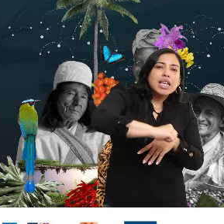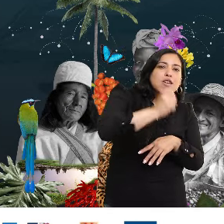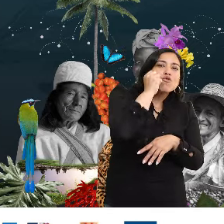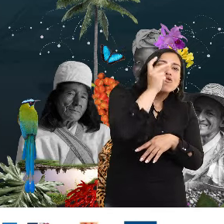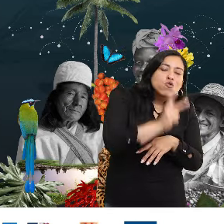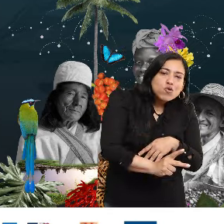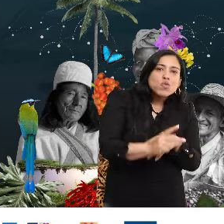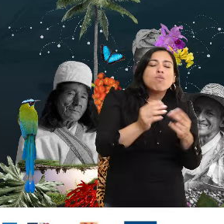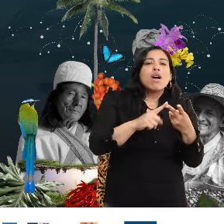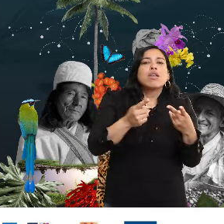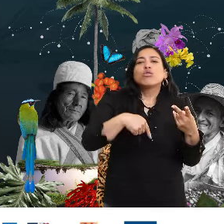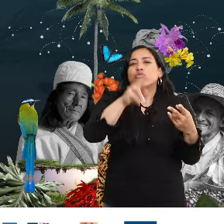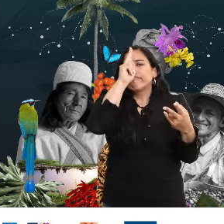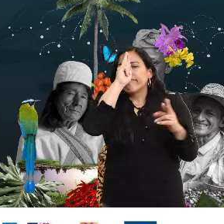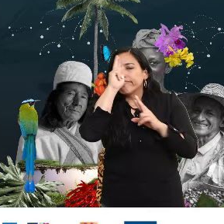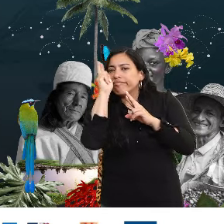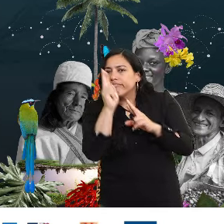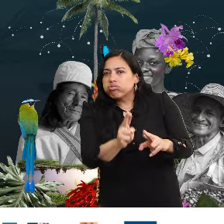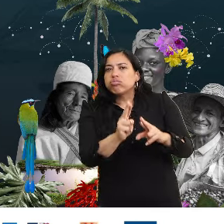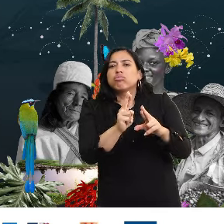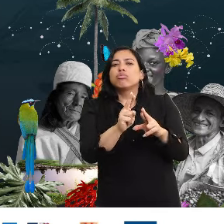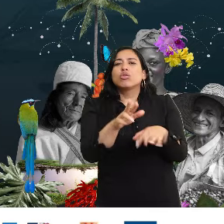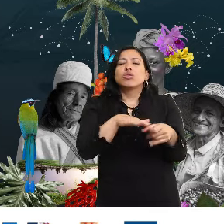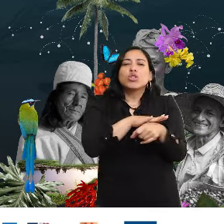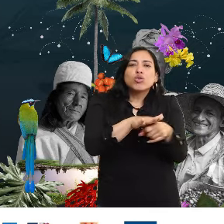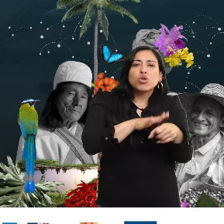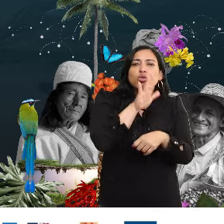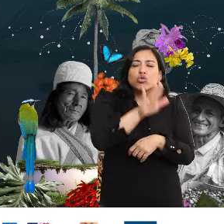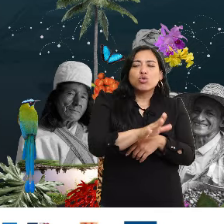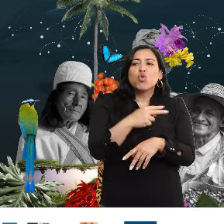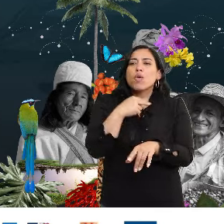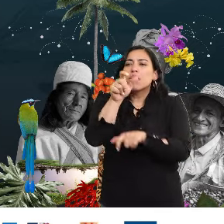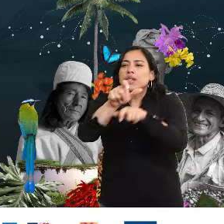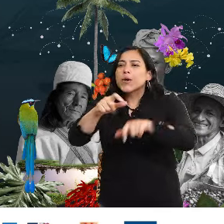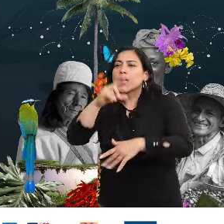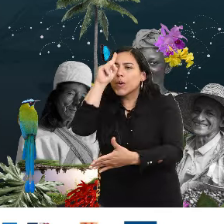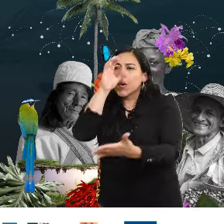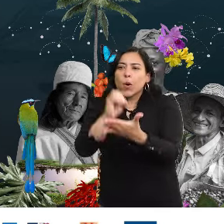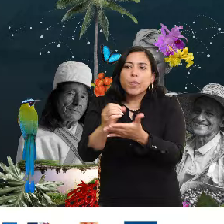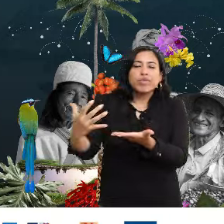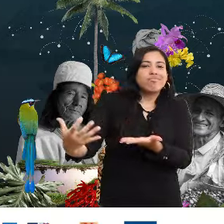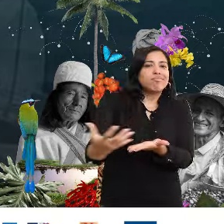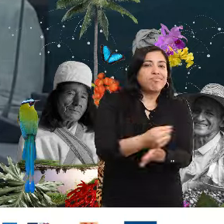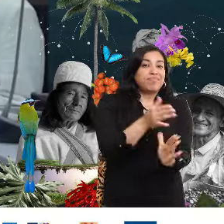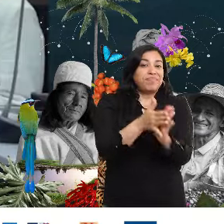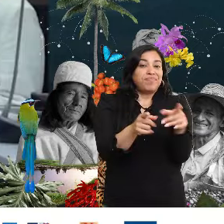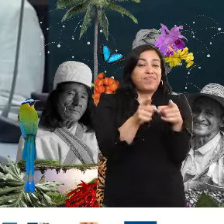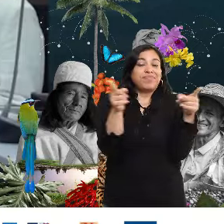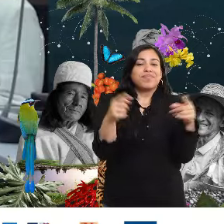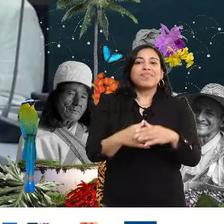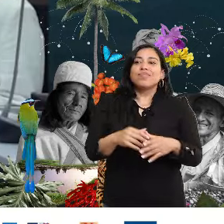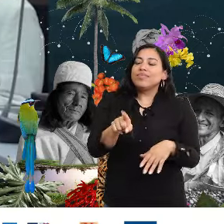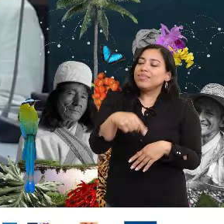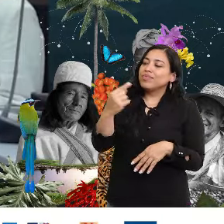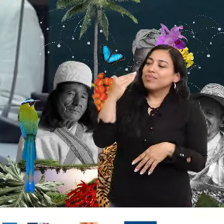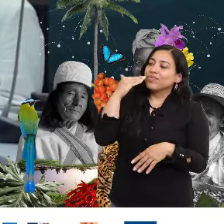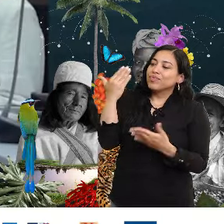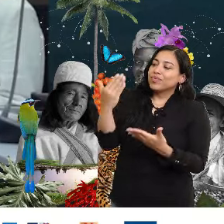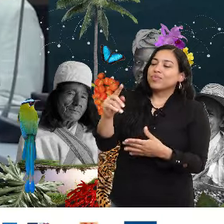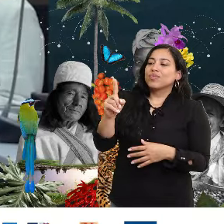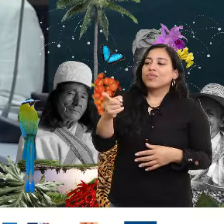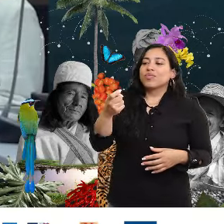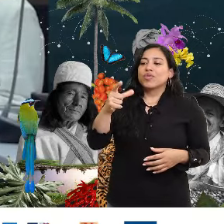en el reconocimiento de las diferentes voces. Tenemos a Gloria Amparo